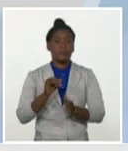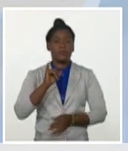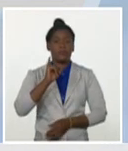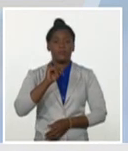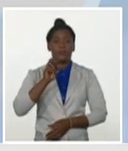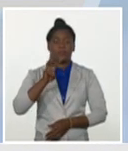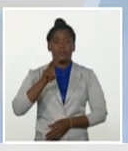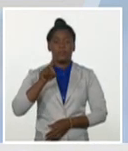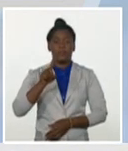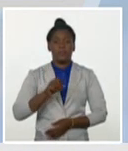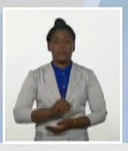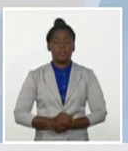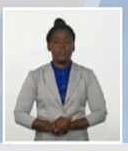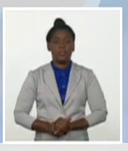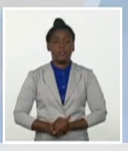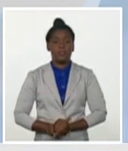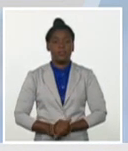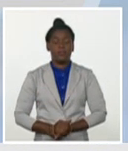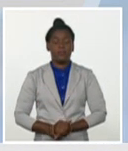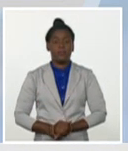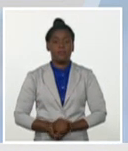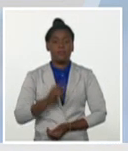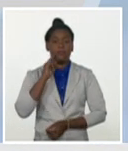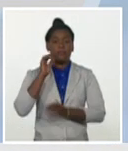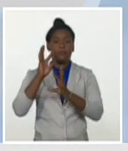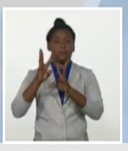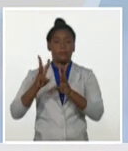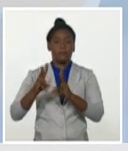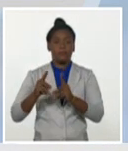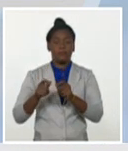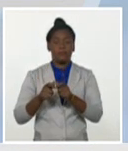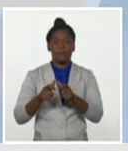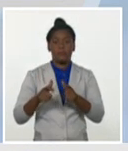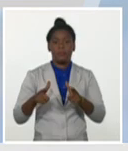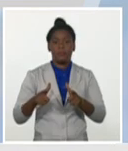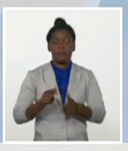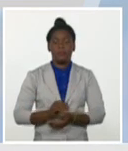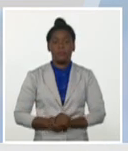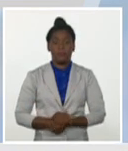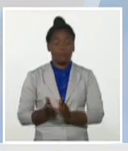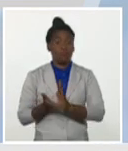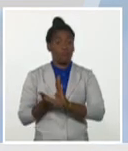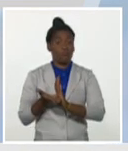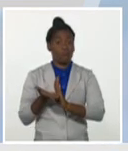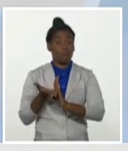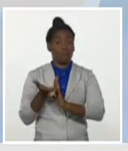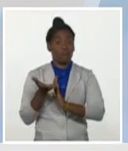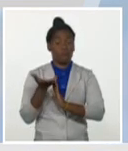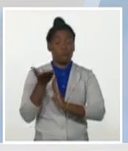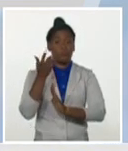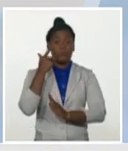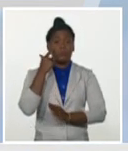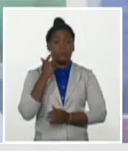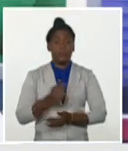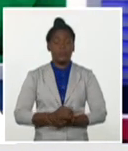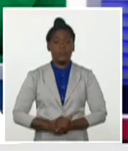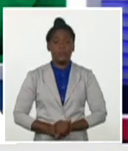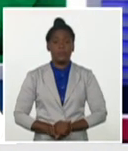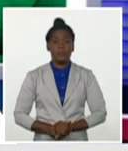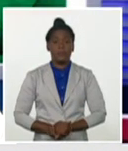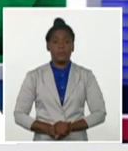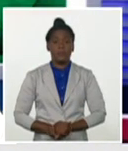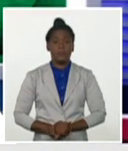5.631. Cifra elevada, incluso 83 más que el día anterior.